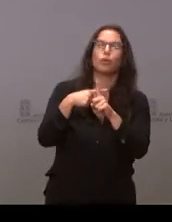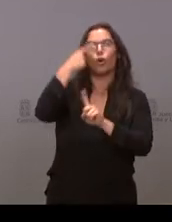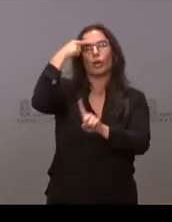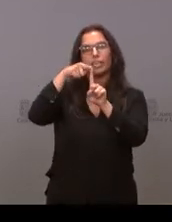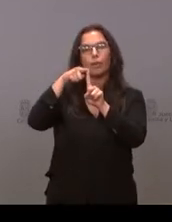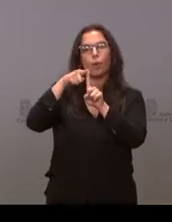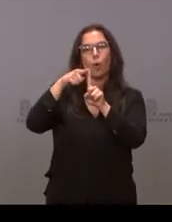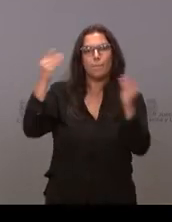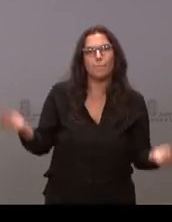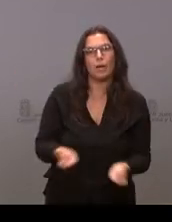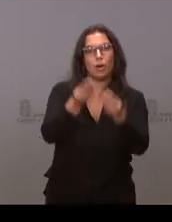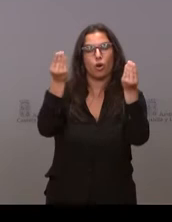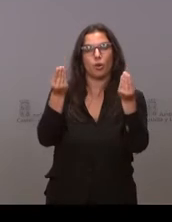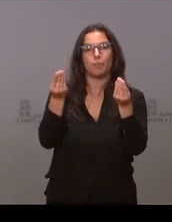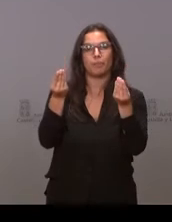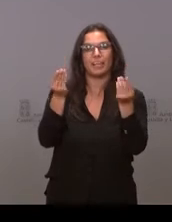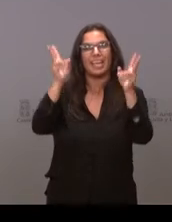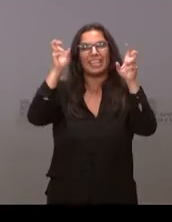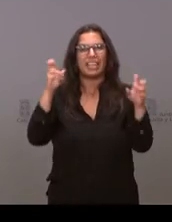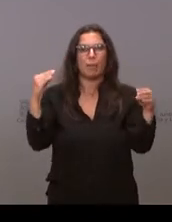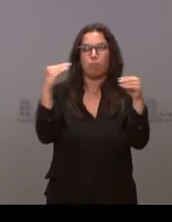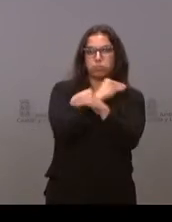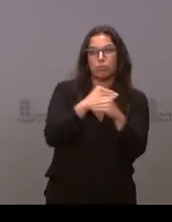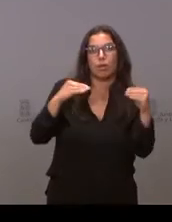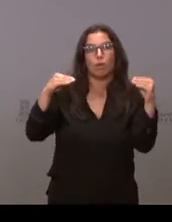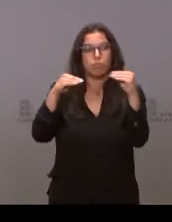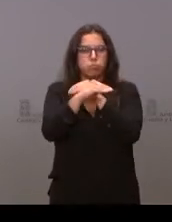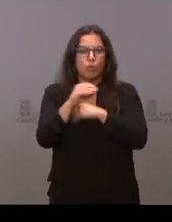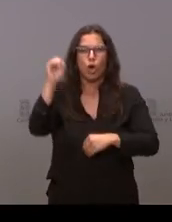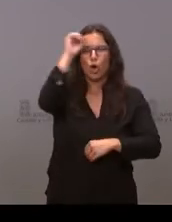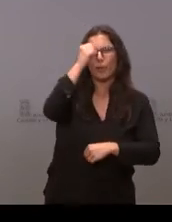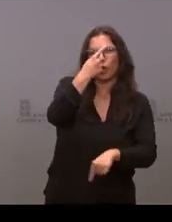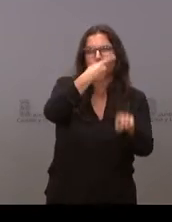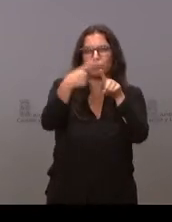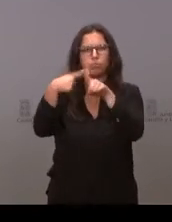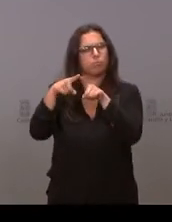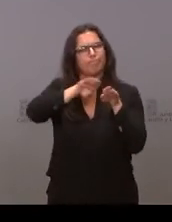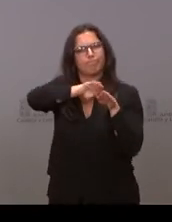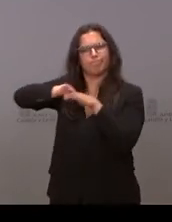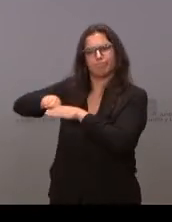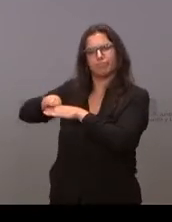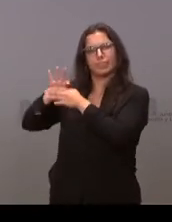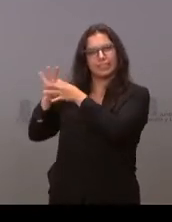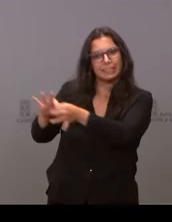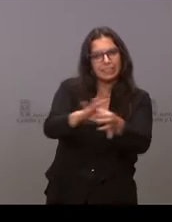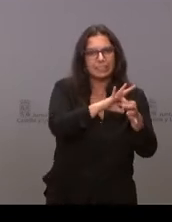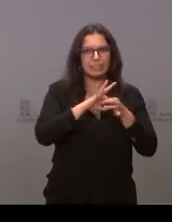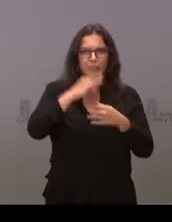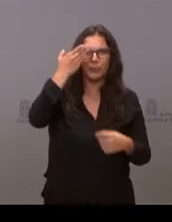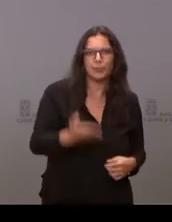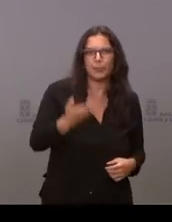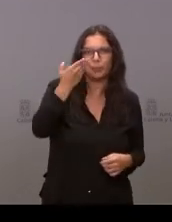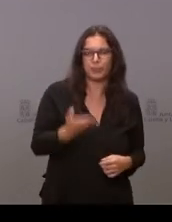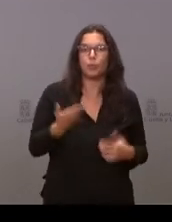hemos dejado de lado diferencias legítimas de punto de vista para conseguir que nos una lo que es fundamental, que